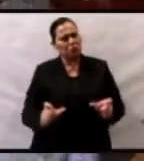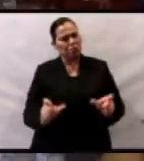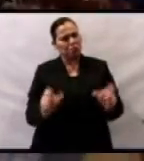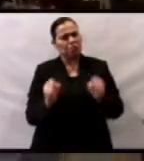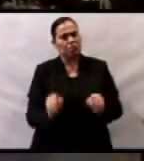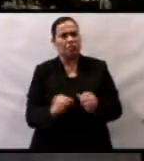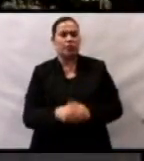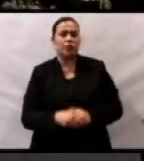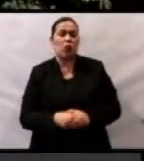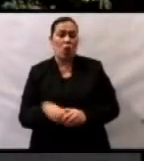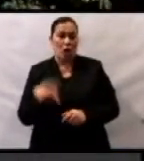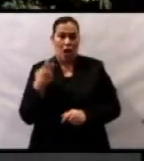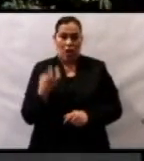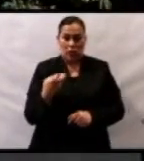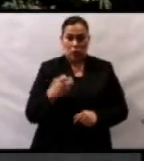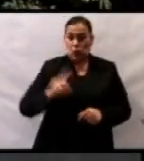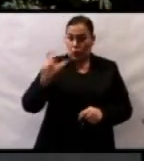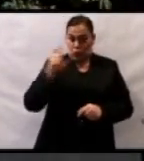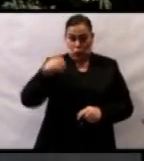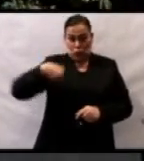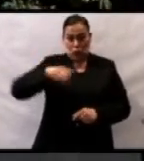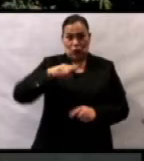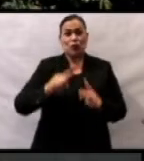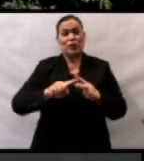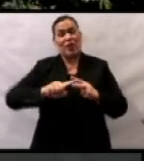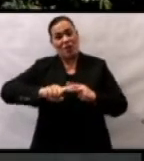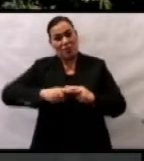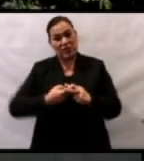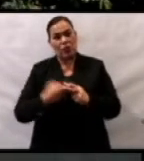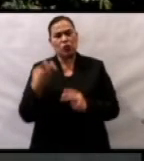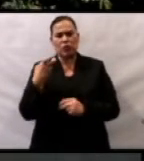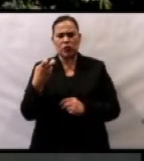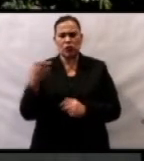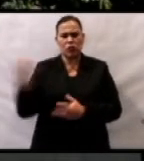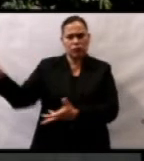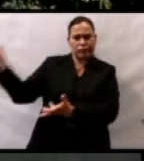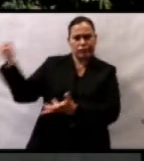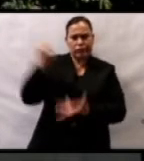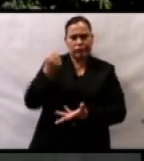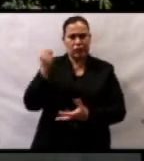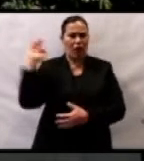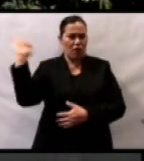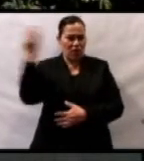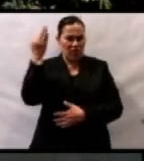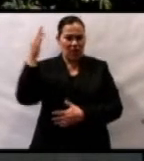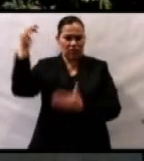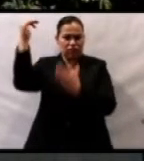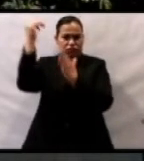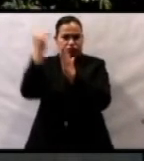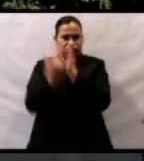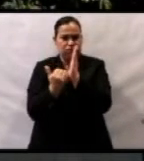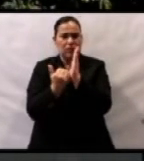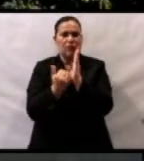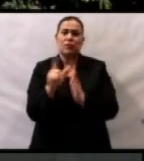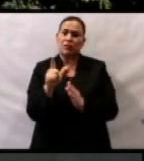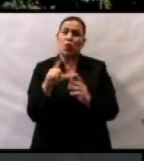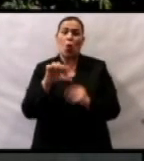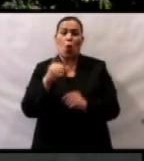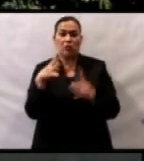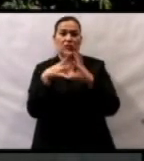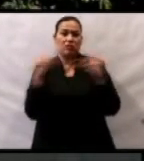Al inicio de la situación, las partidas federales disminuyeron drásticamente y otras